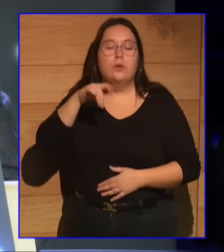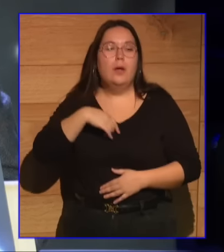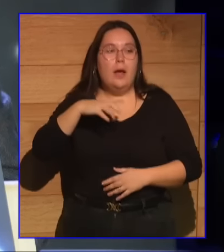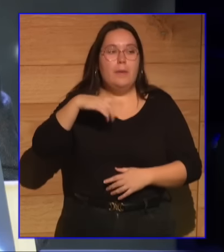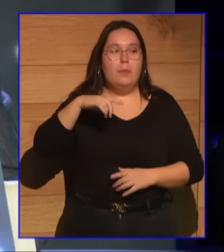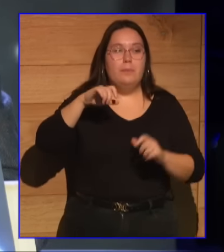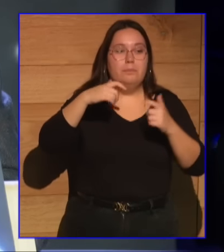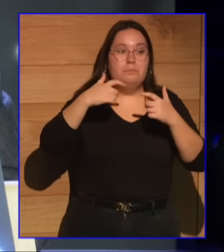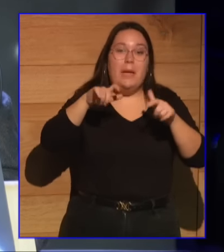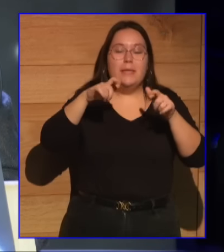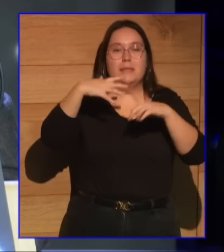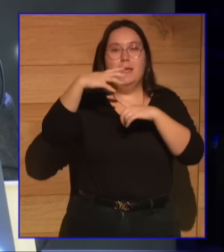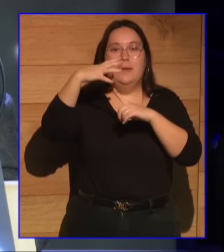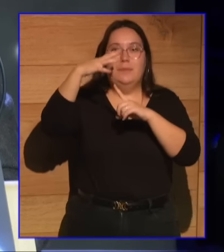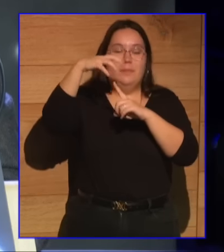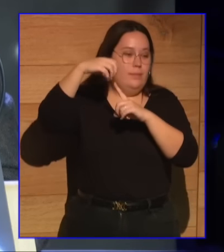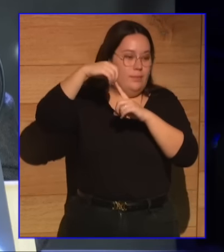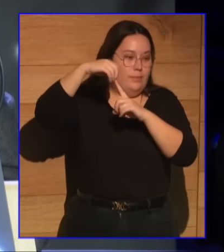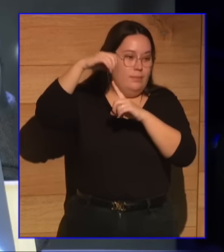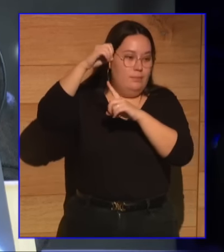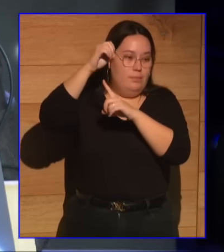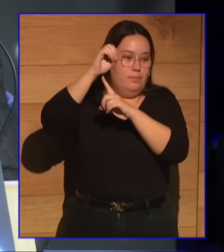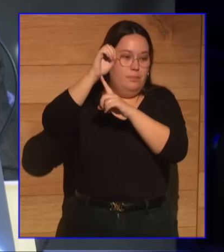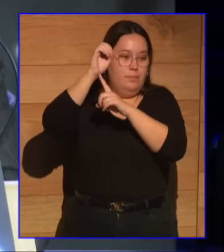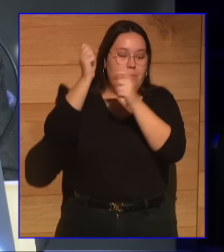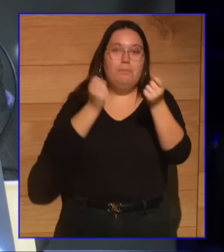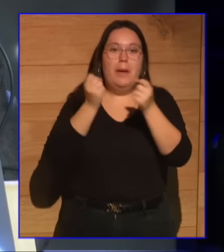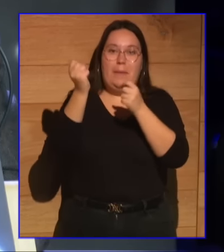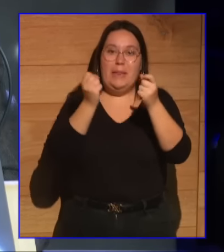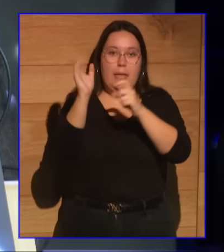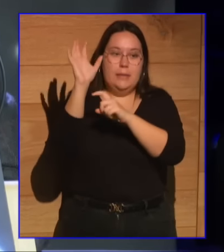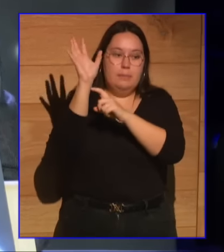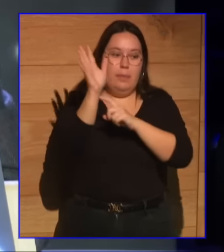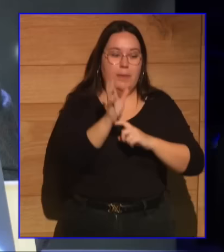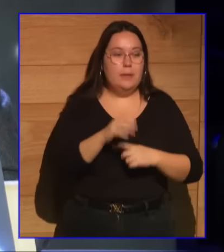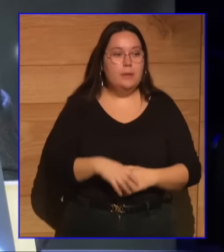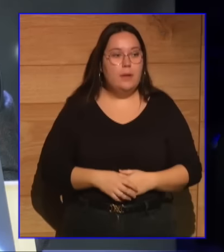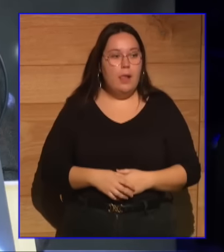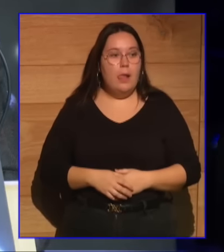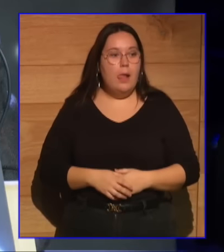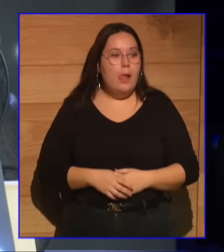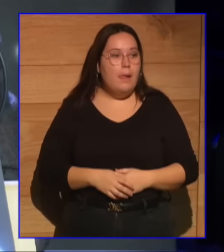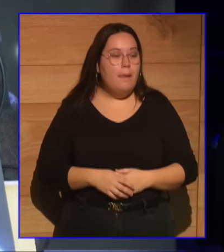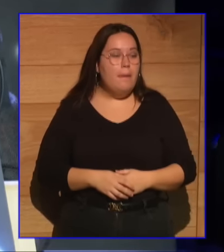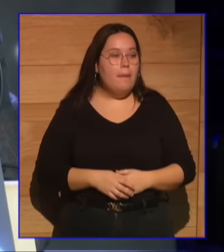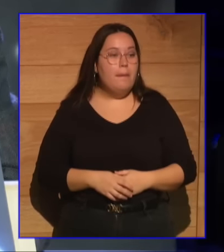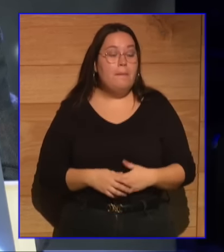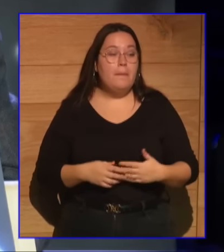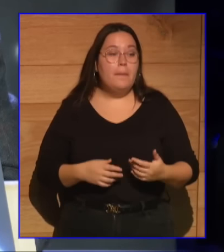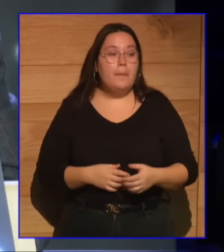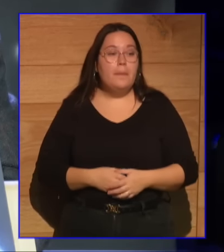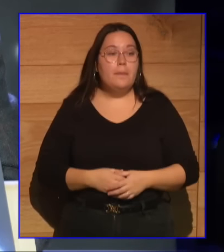parapentes o con parapentes? ¿Era verdad? Comienza así con el parapente. Pues es solo una idea prevista para la segunda que no cupo y acabó en la tercera. En